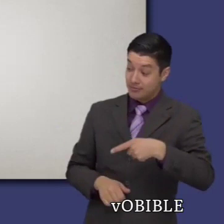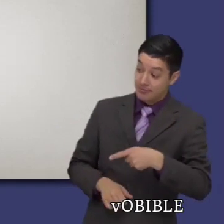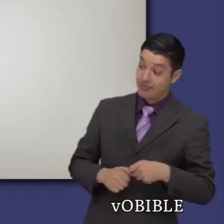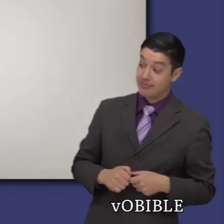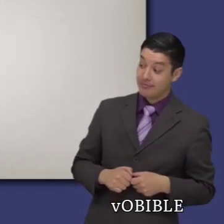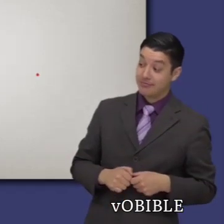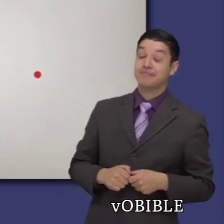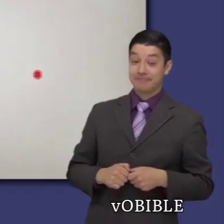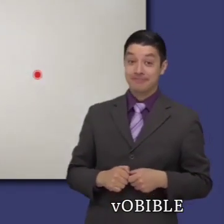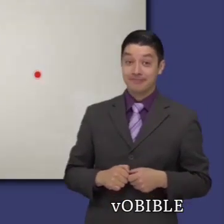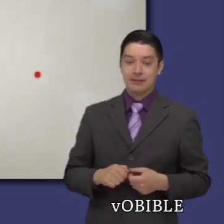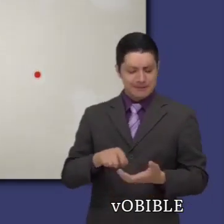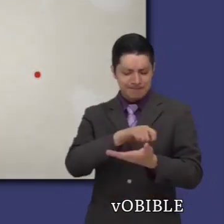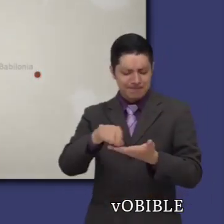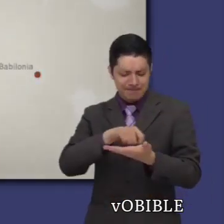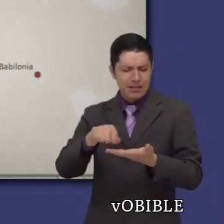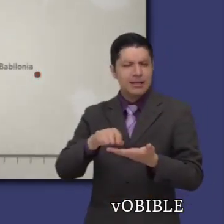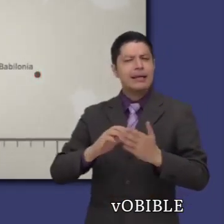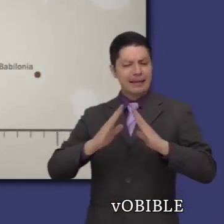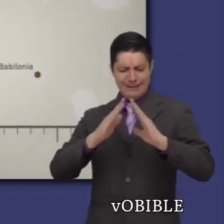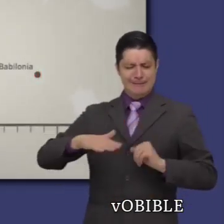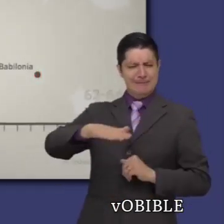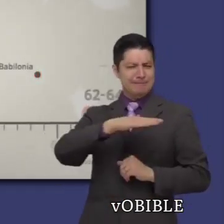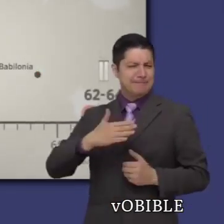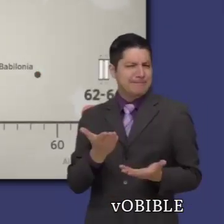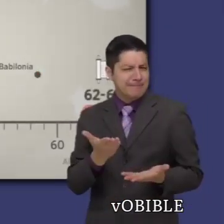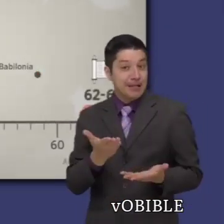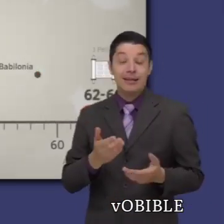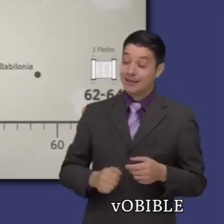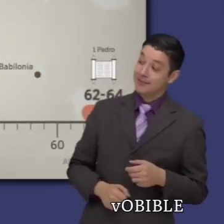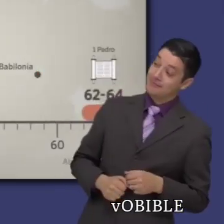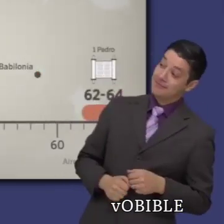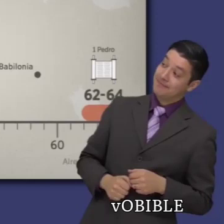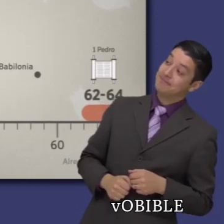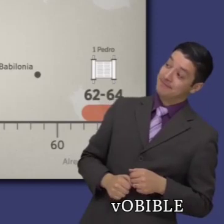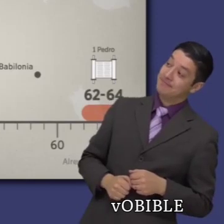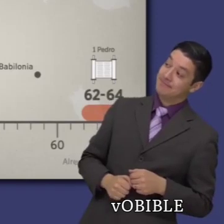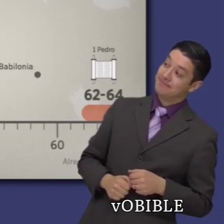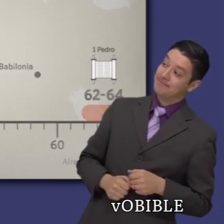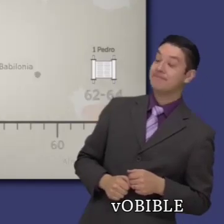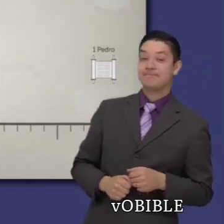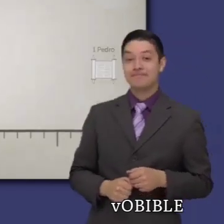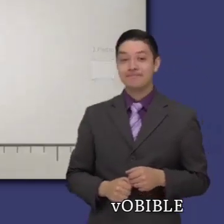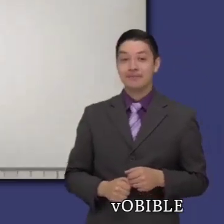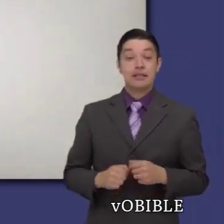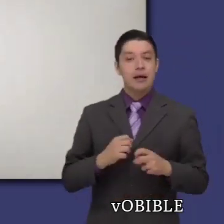Pedro. Escribió la primera carta en Babilonia, entre el año 62 y 64.